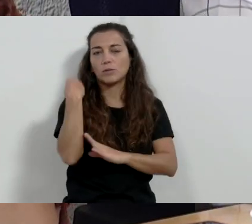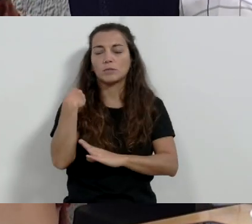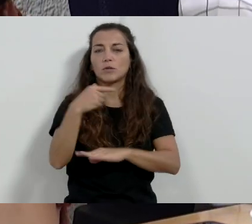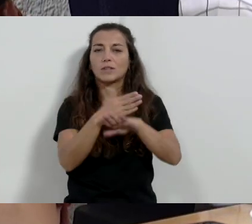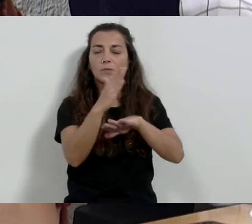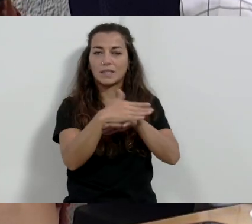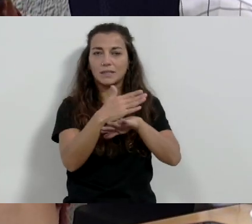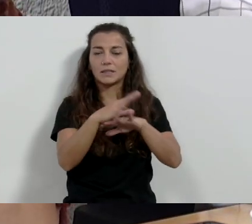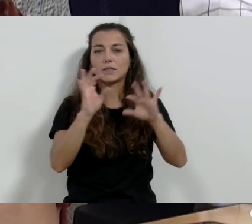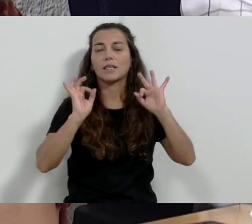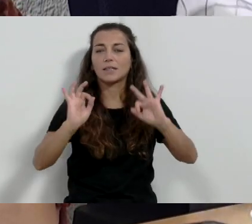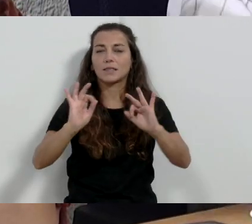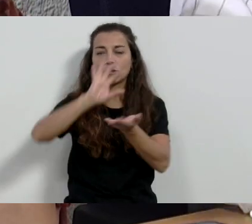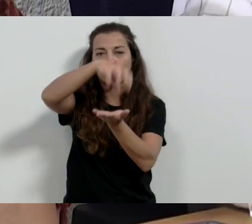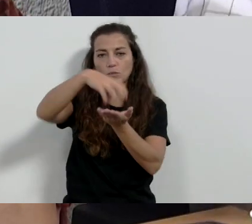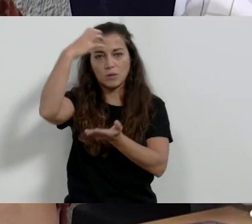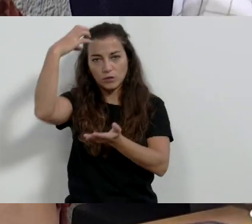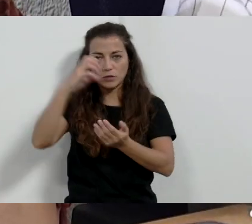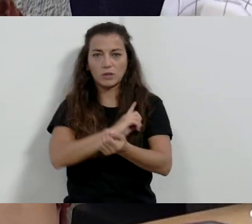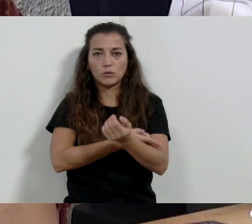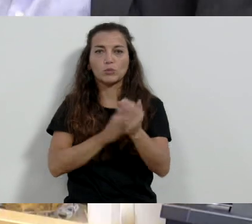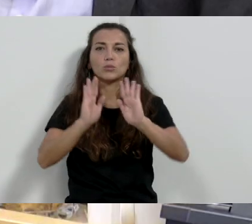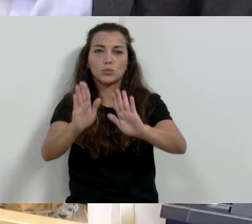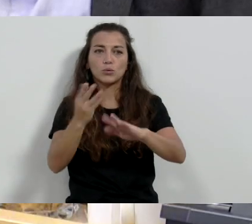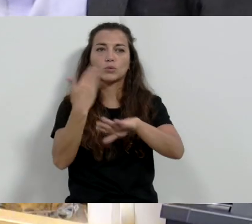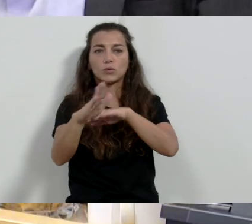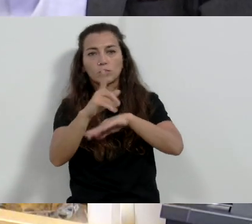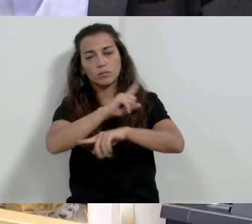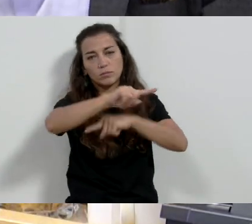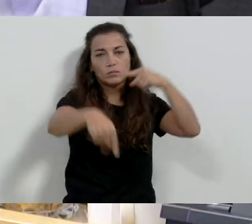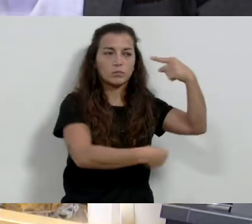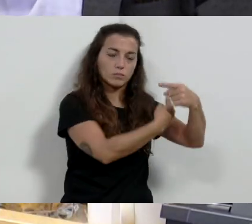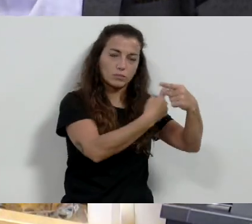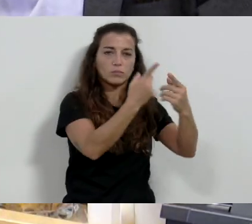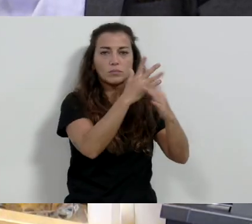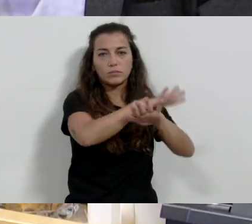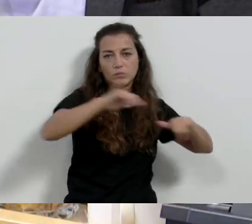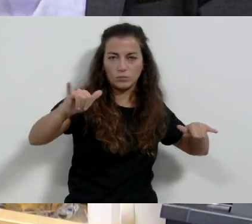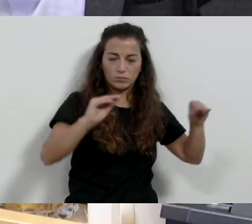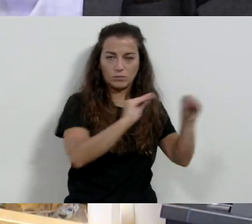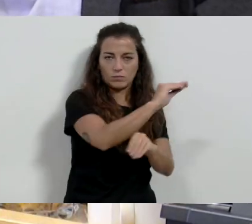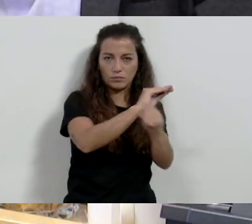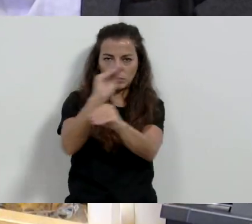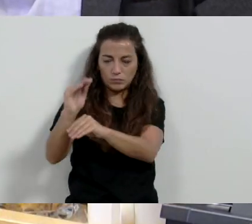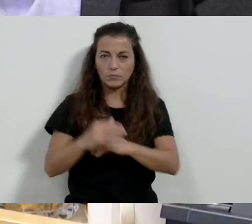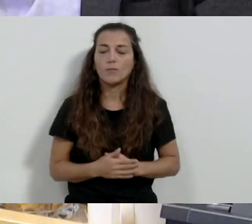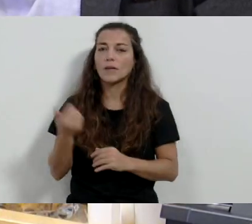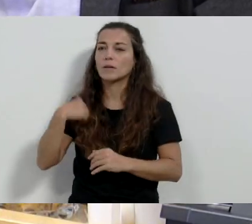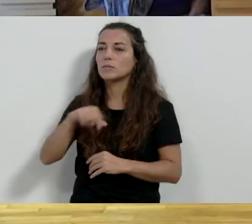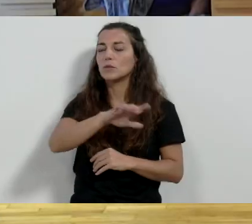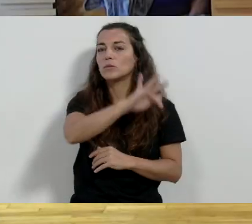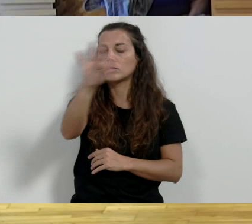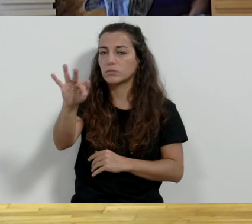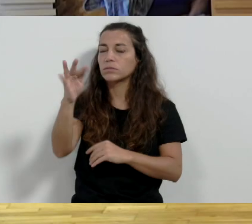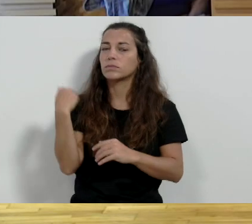propio Patronato de Deportes. Nada más, muchas gracias. Gracias, señor Clavero. ¿Desea intervenir por parte de Vox? Por parte de Unidas Podemos no desean intervenir. Por parte